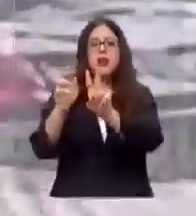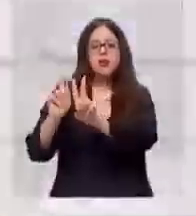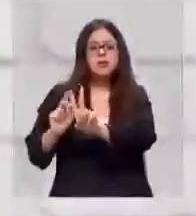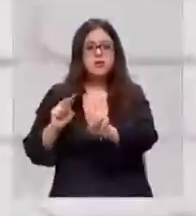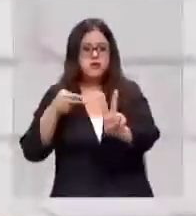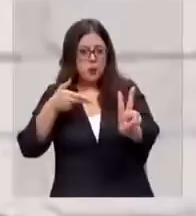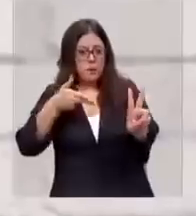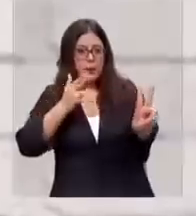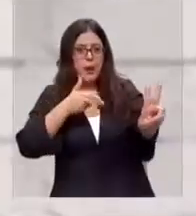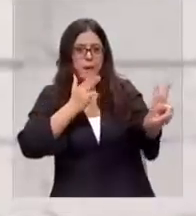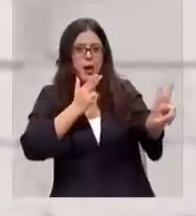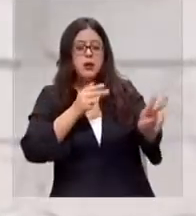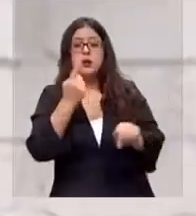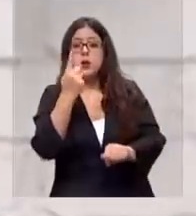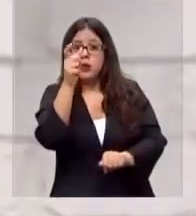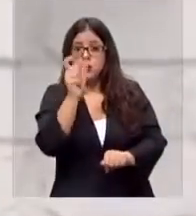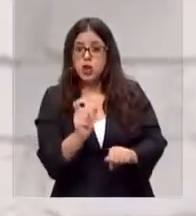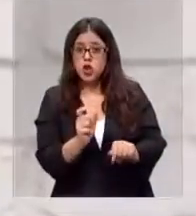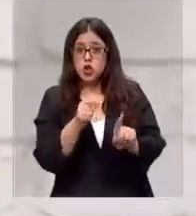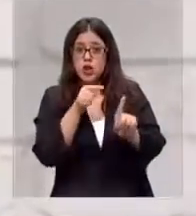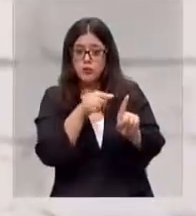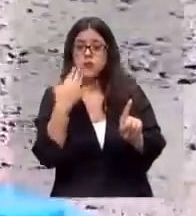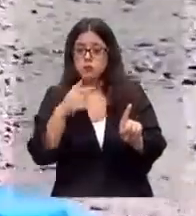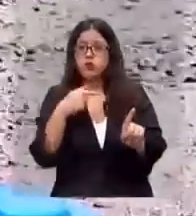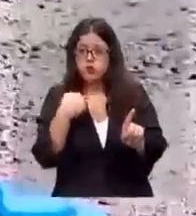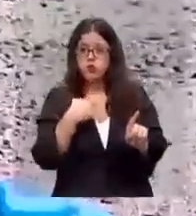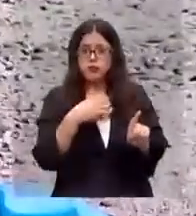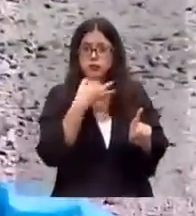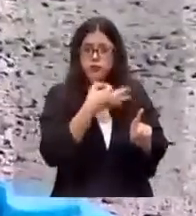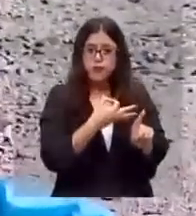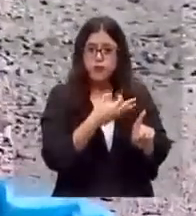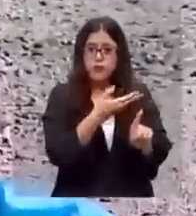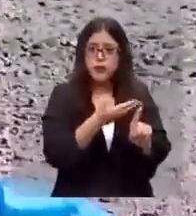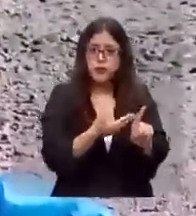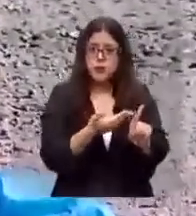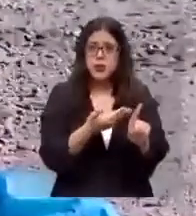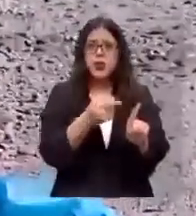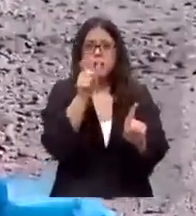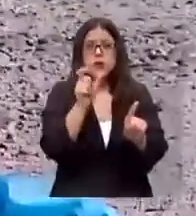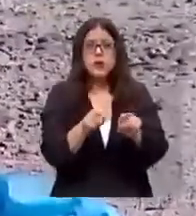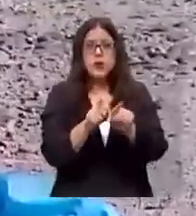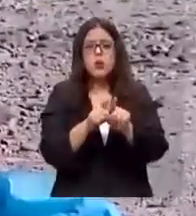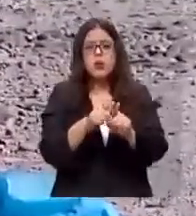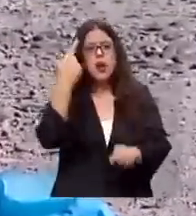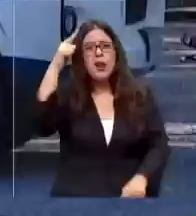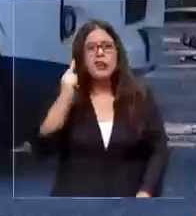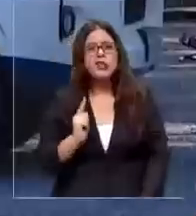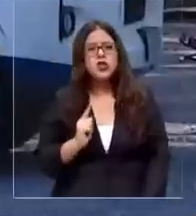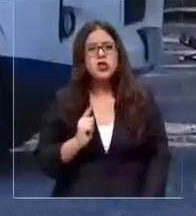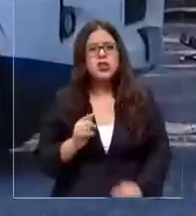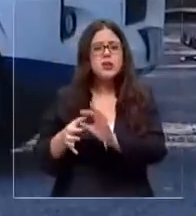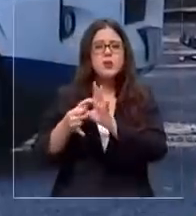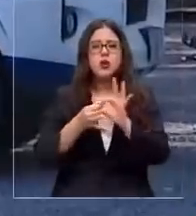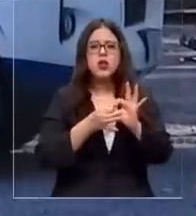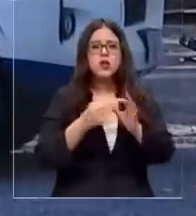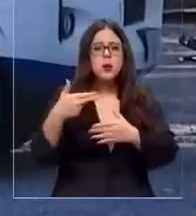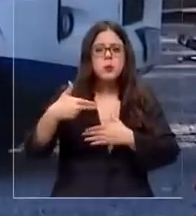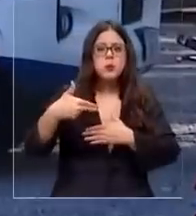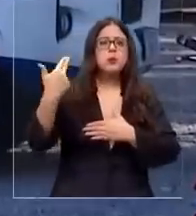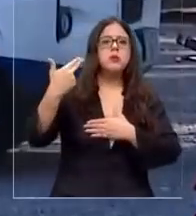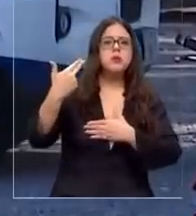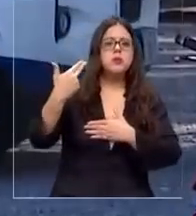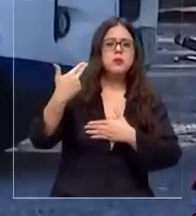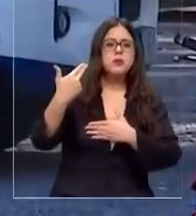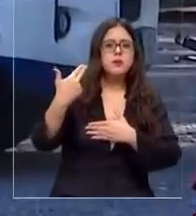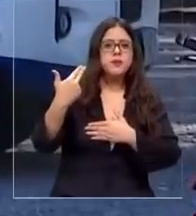él. Uno de los delincuentes antes mencionados mantenía lesiones por impacto balístico, producto de la defensa que